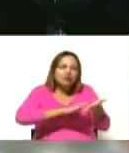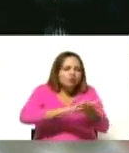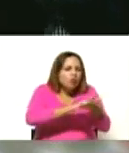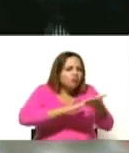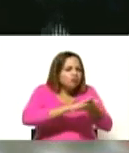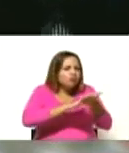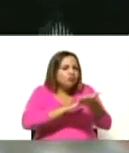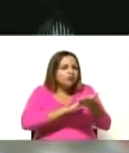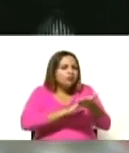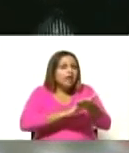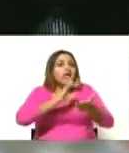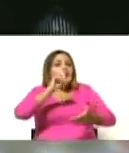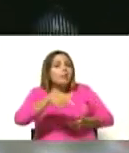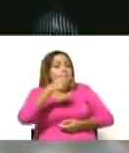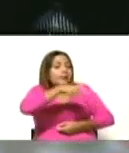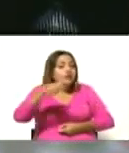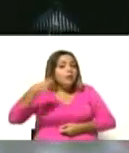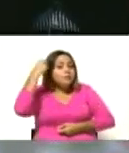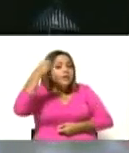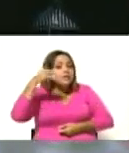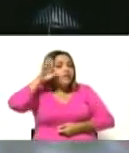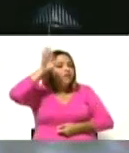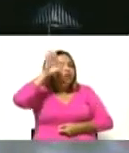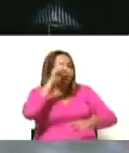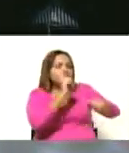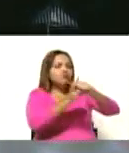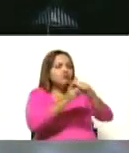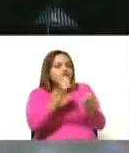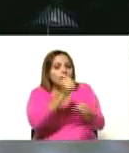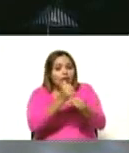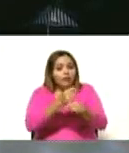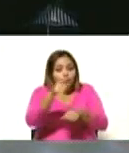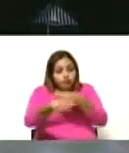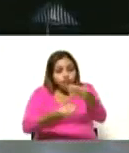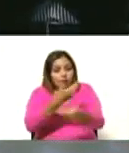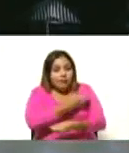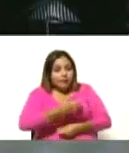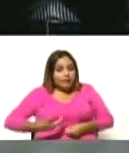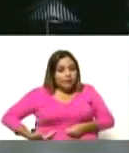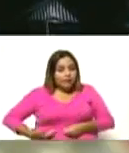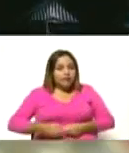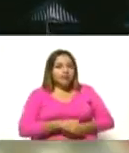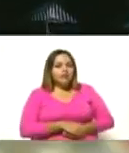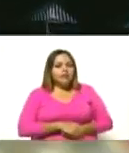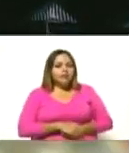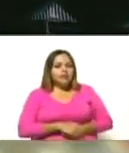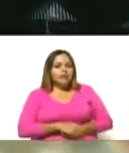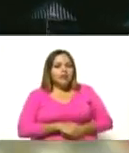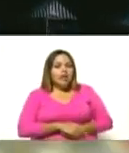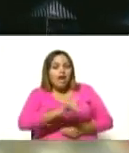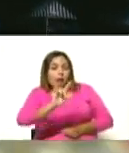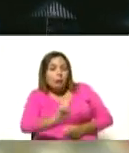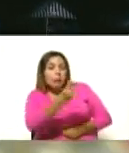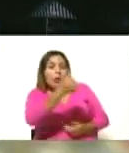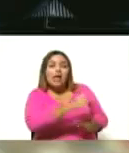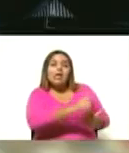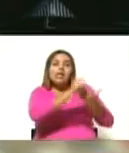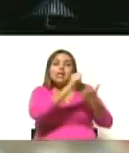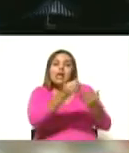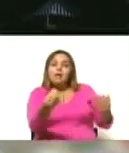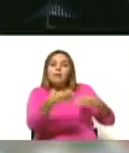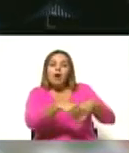lo menos expectativas positivas con relación a la gestión. Y eso tiene que ver también con que el único líder